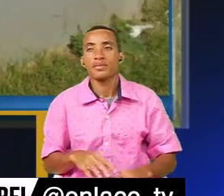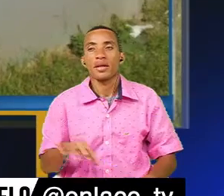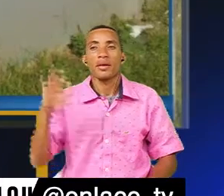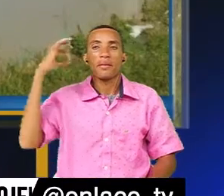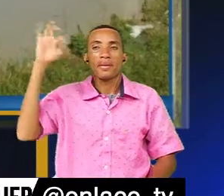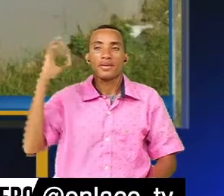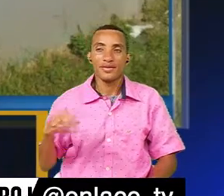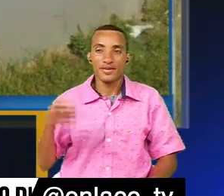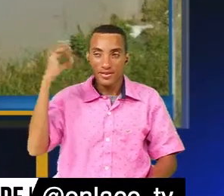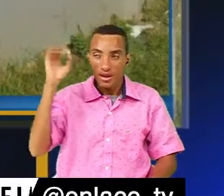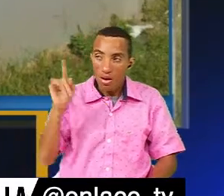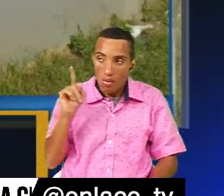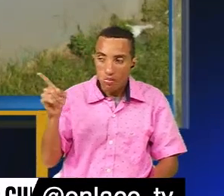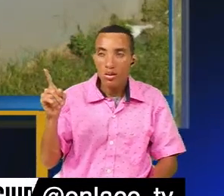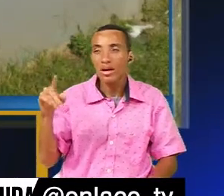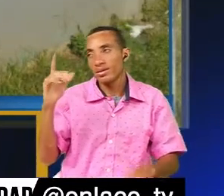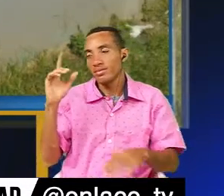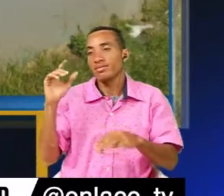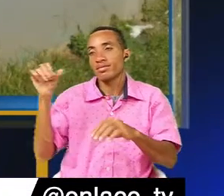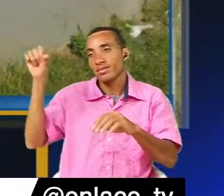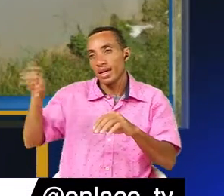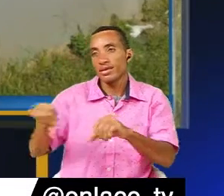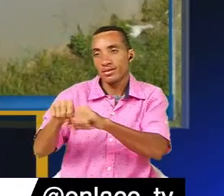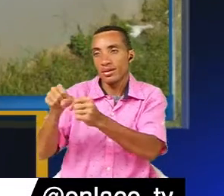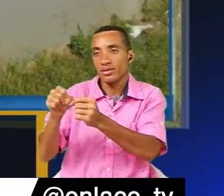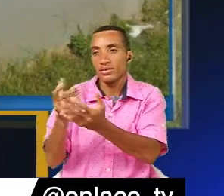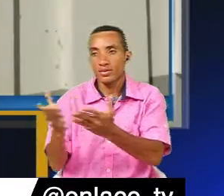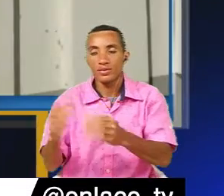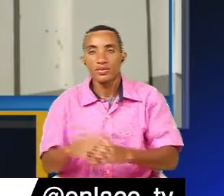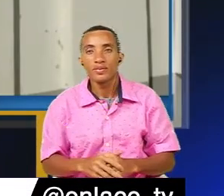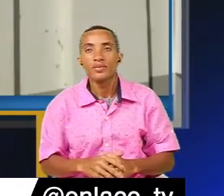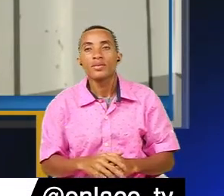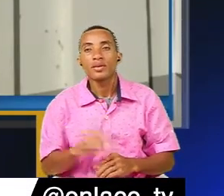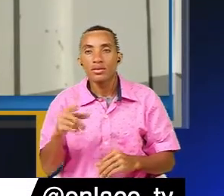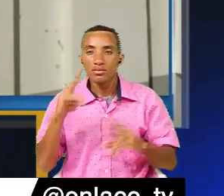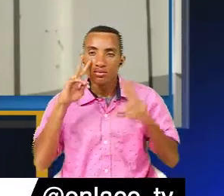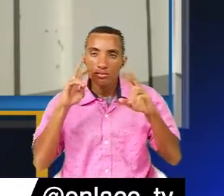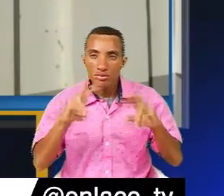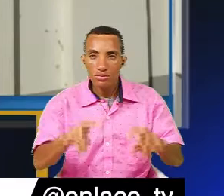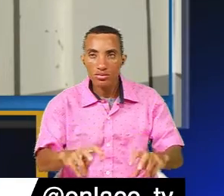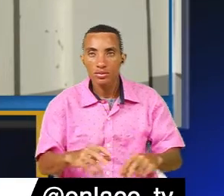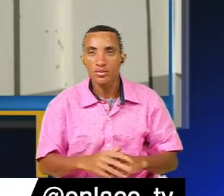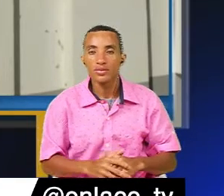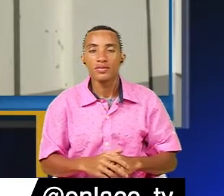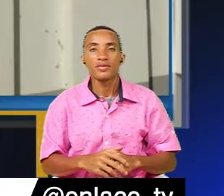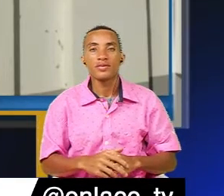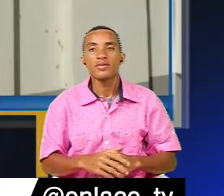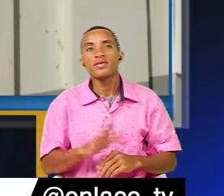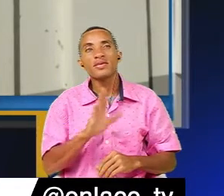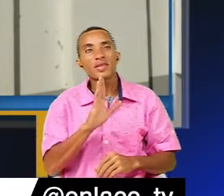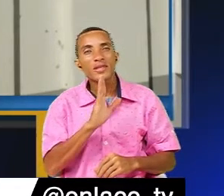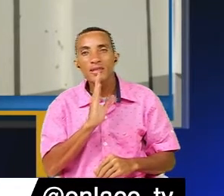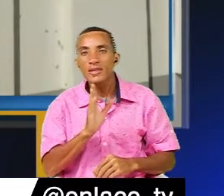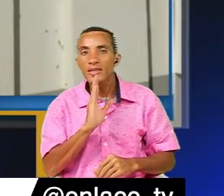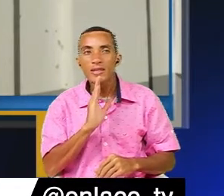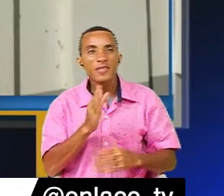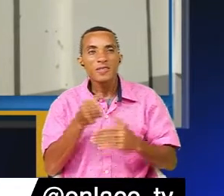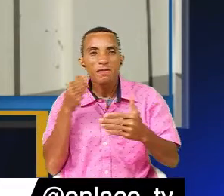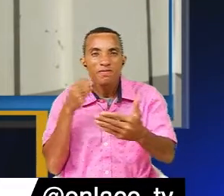refugiados. Pues es atribuido a grupos al margen de la ley. Está en materia de investigación. ¿Pero iba dirigido de pronto a alguien? No se